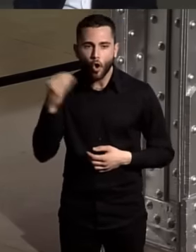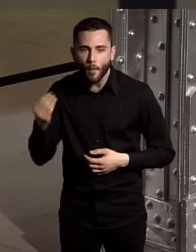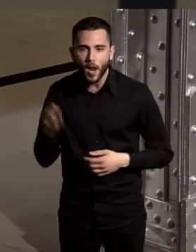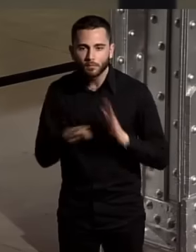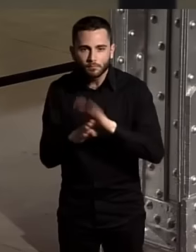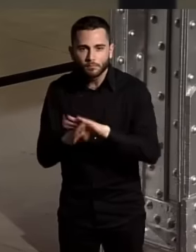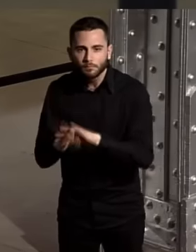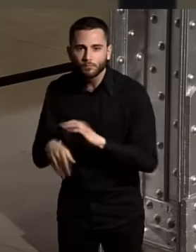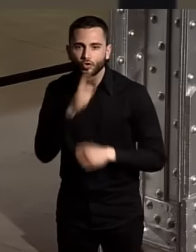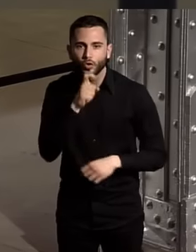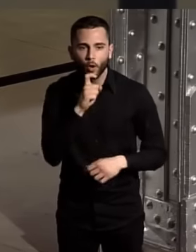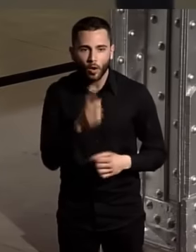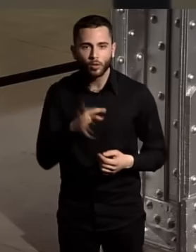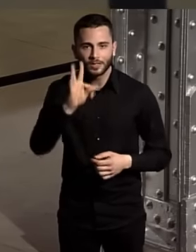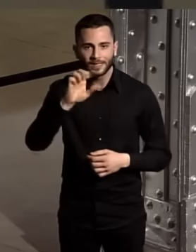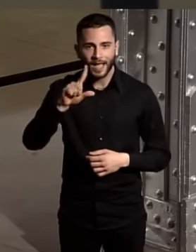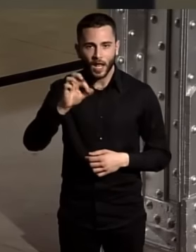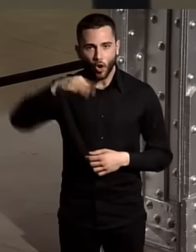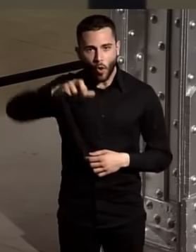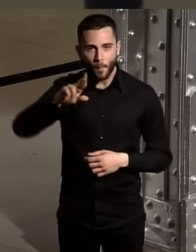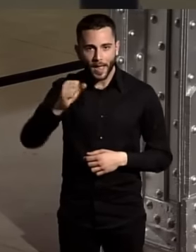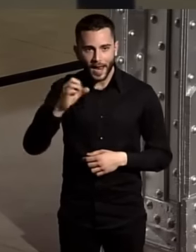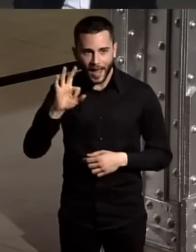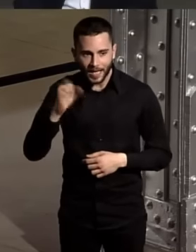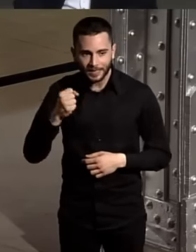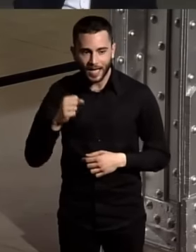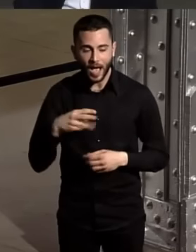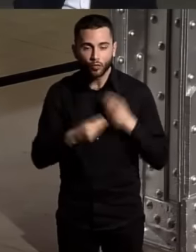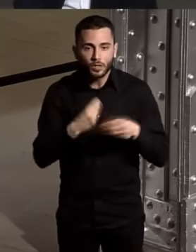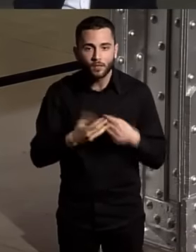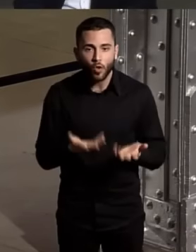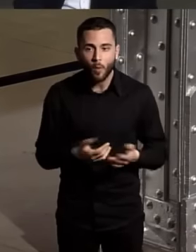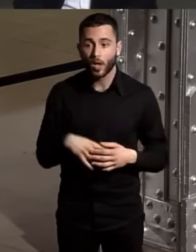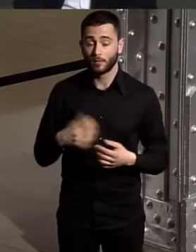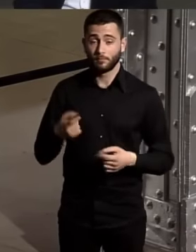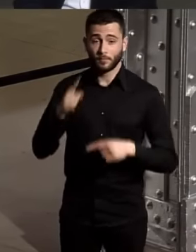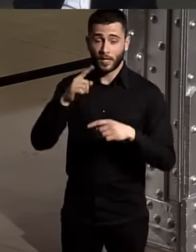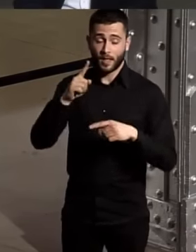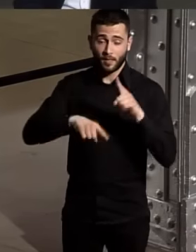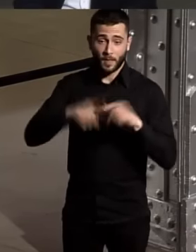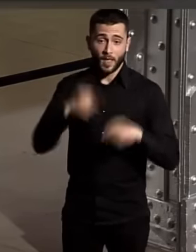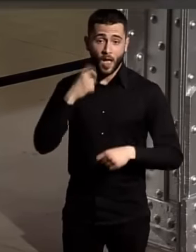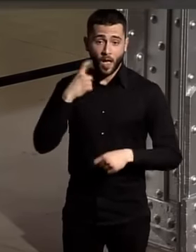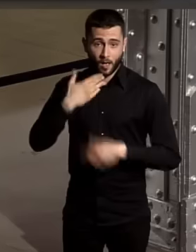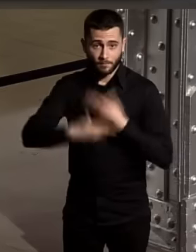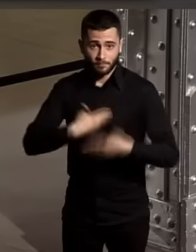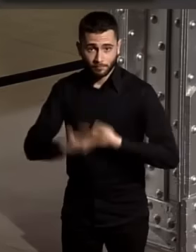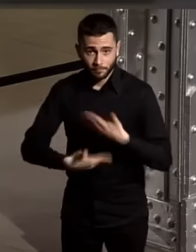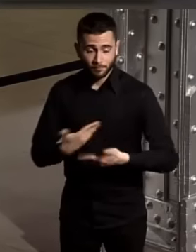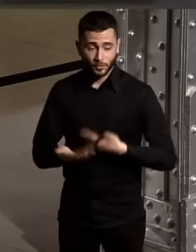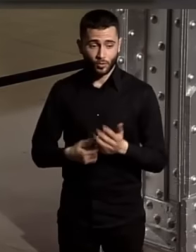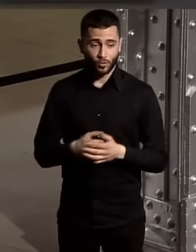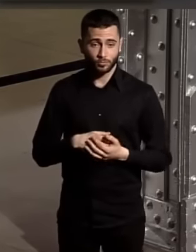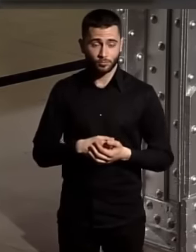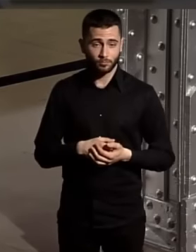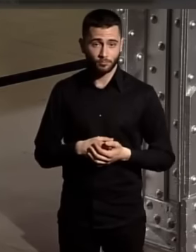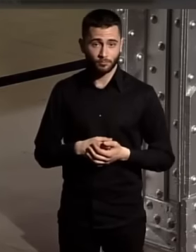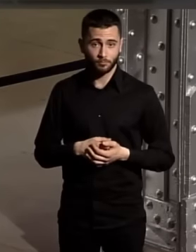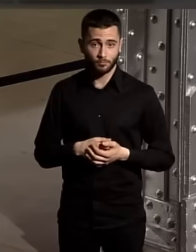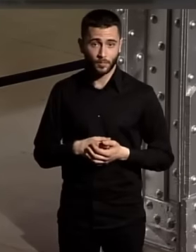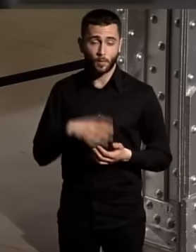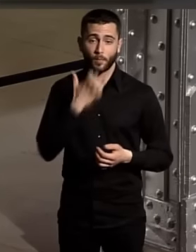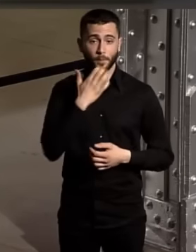usándola pues al final cuando se hacen estudios de qué hábitos de vida son mejores o peores inciden mejor o peor sobre por ejemplo